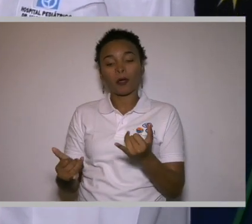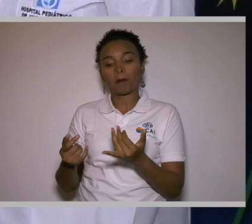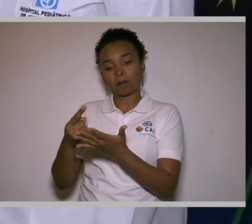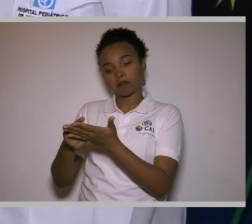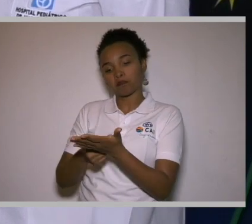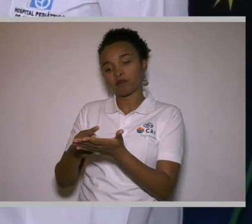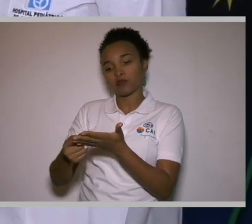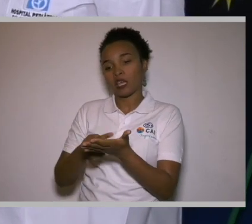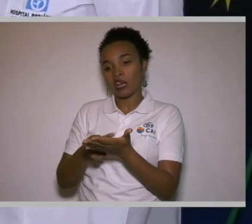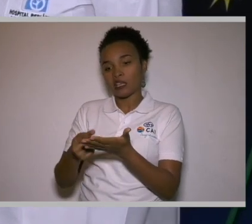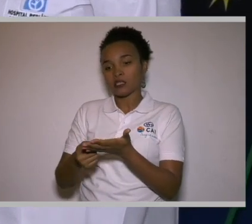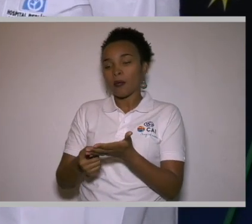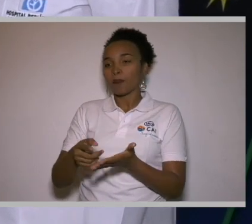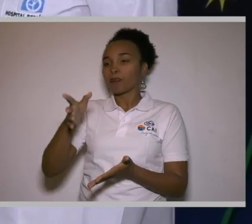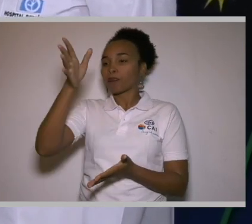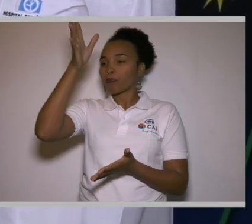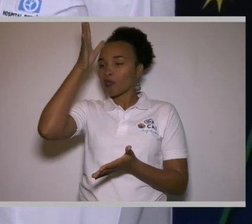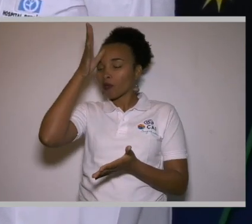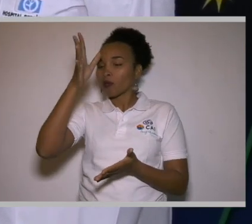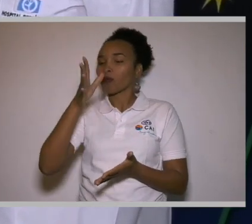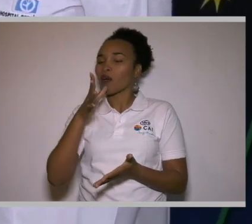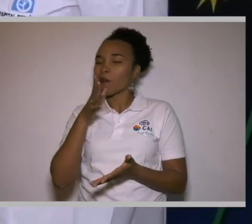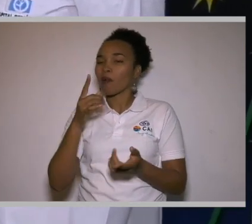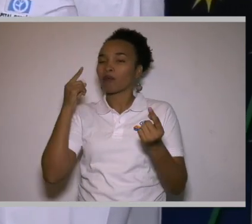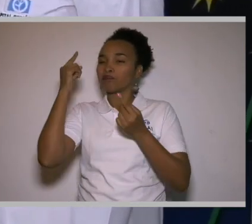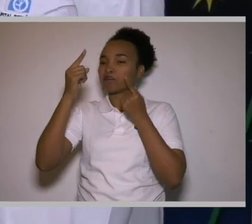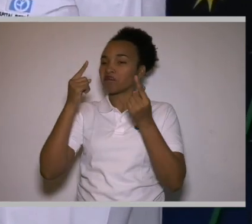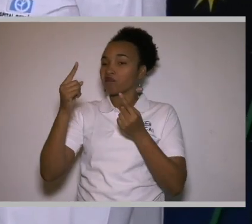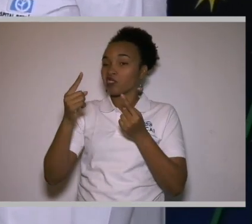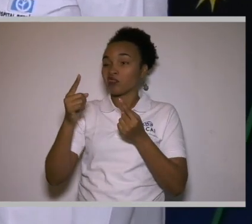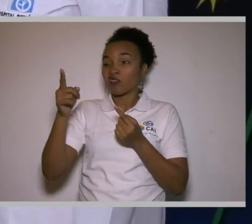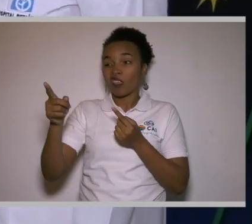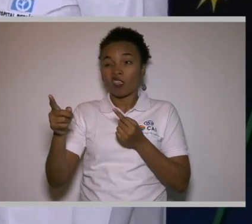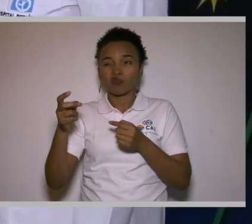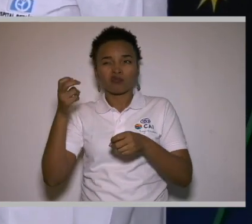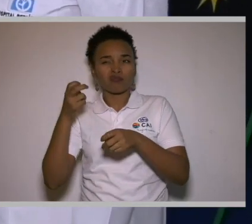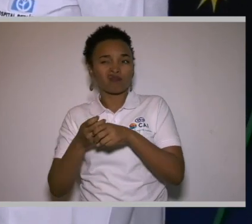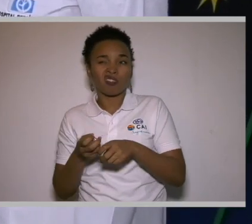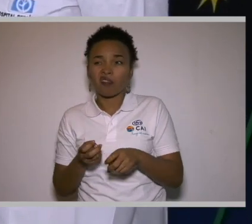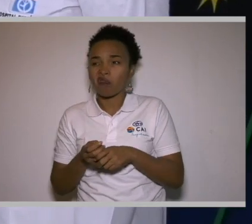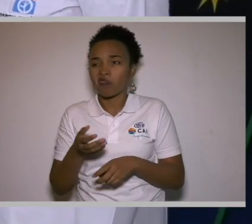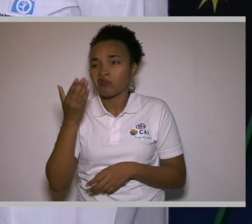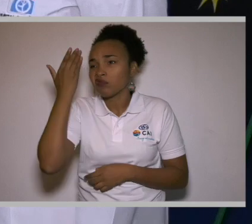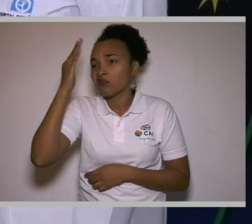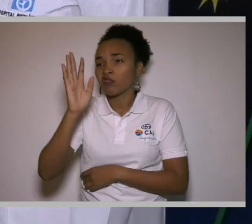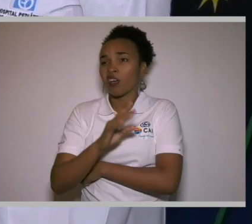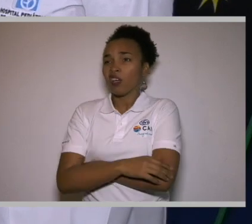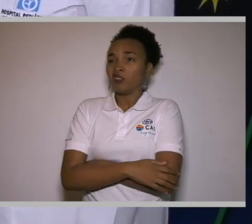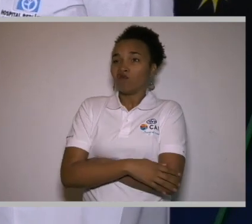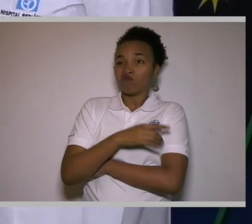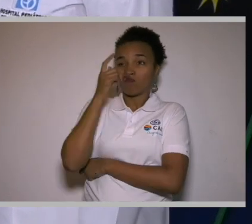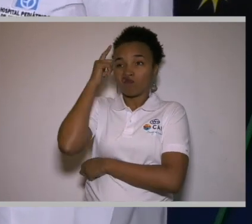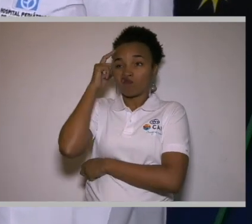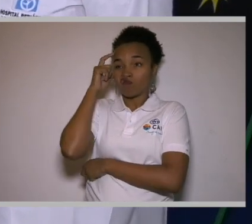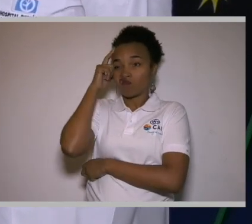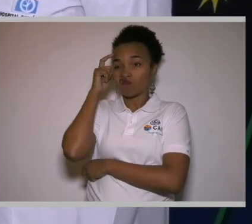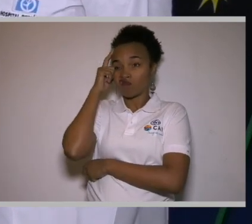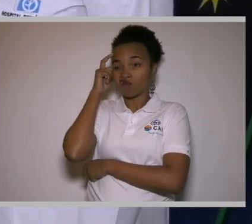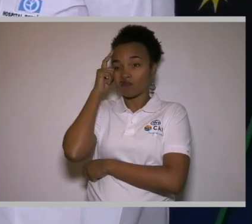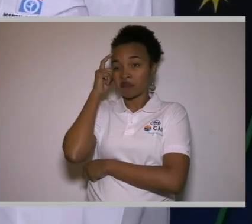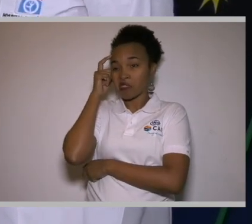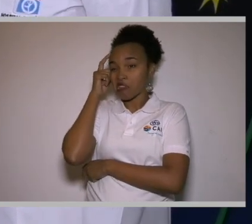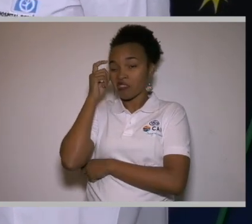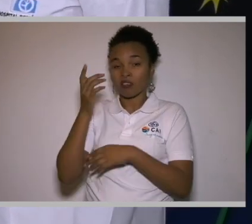padres al momento de someter al niño a un procedimiento anestésico. Genera mucho